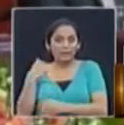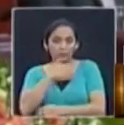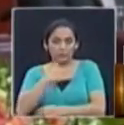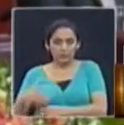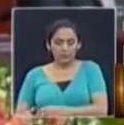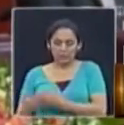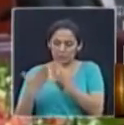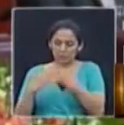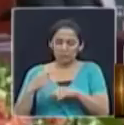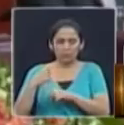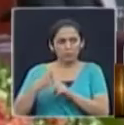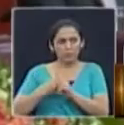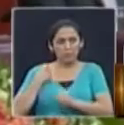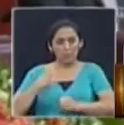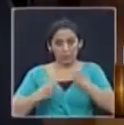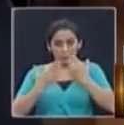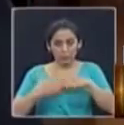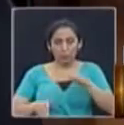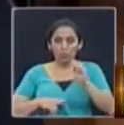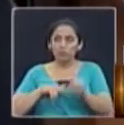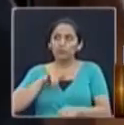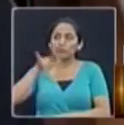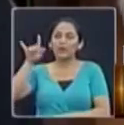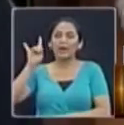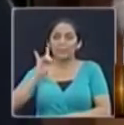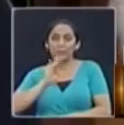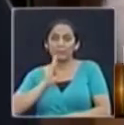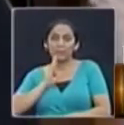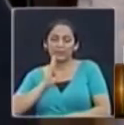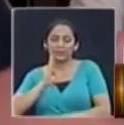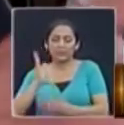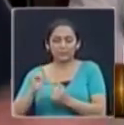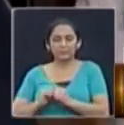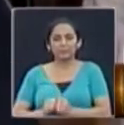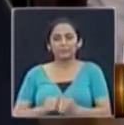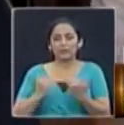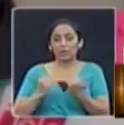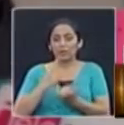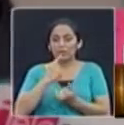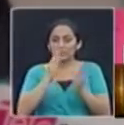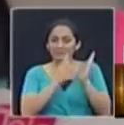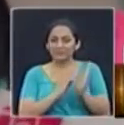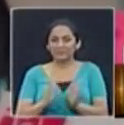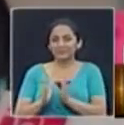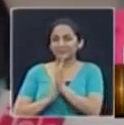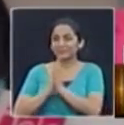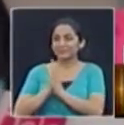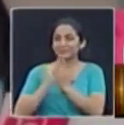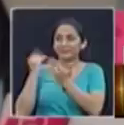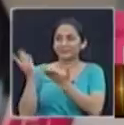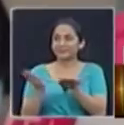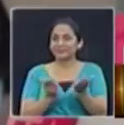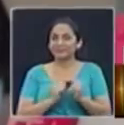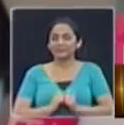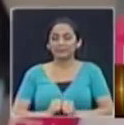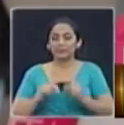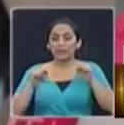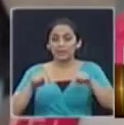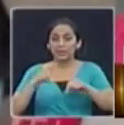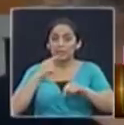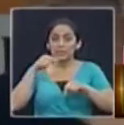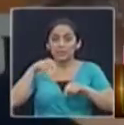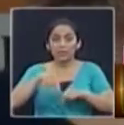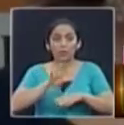República en mayo de este año. Celebran la visita prevista, a más de que para su estadía y traslados en el